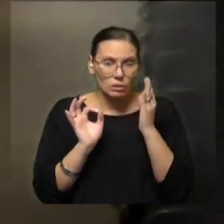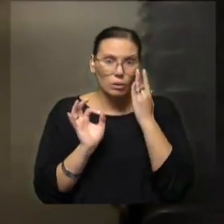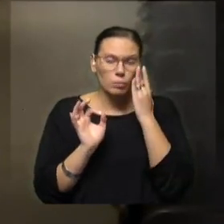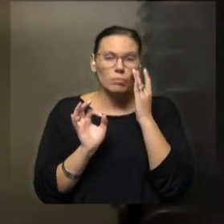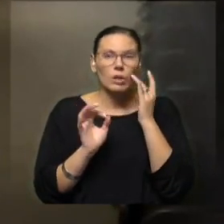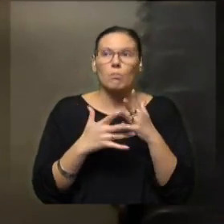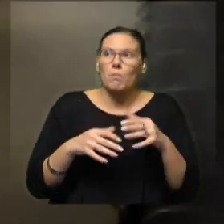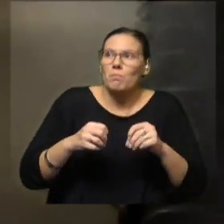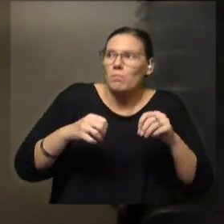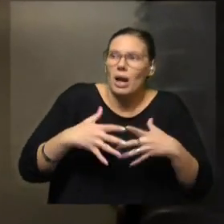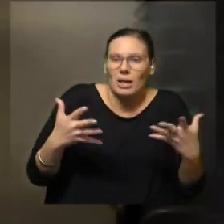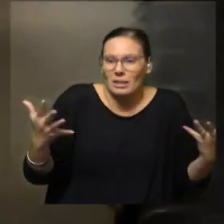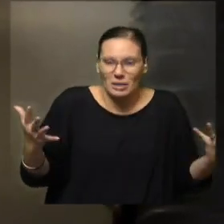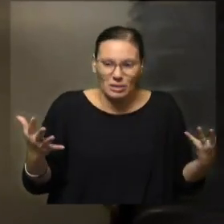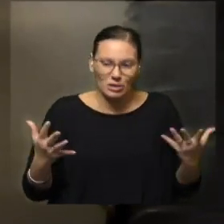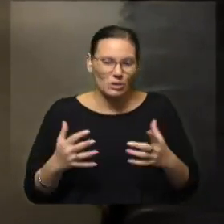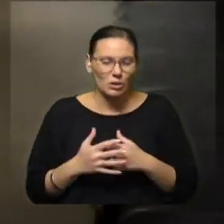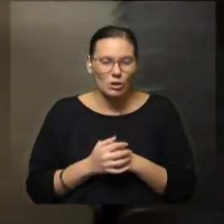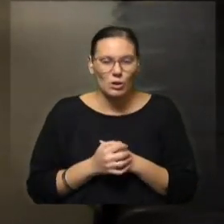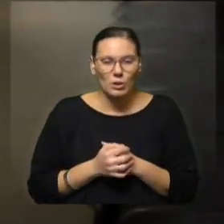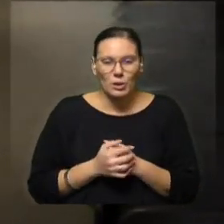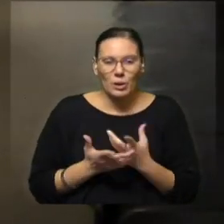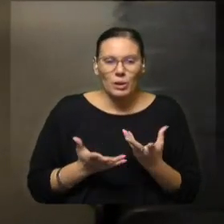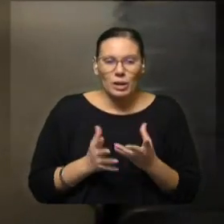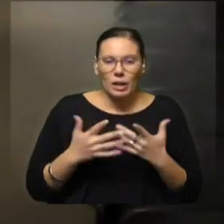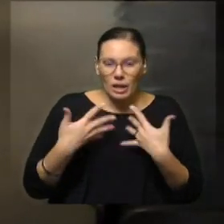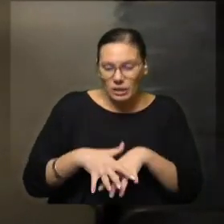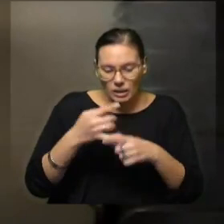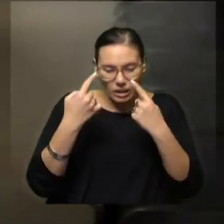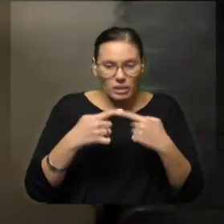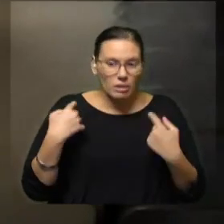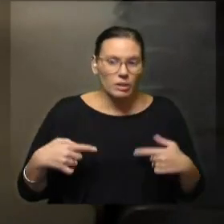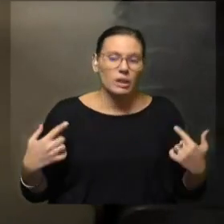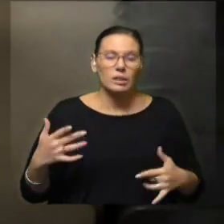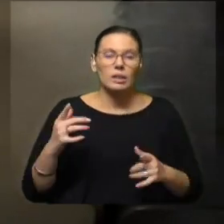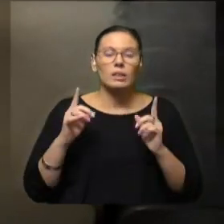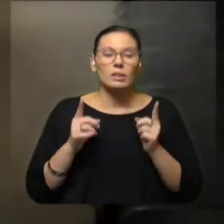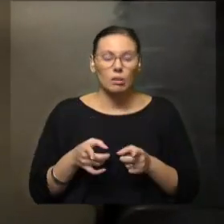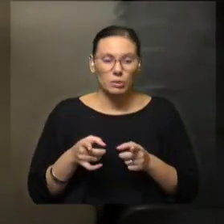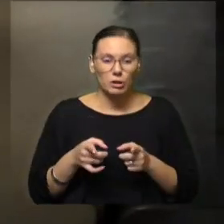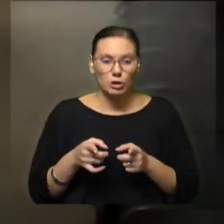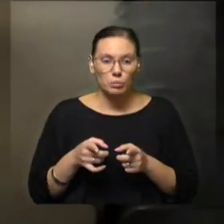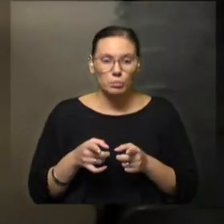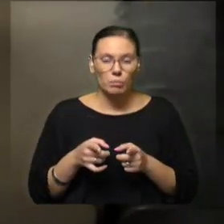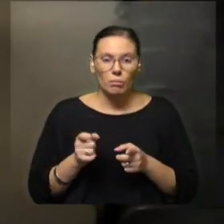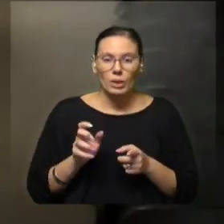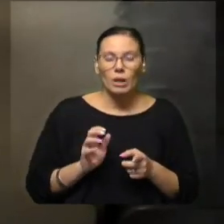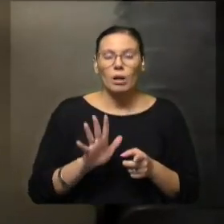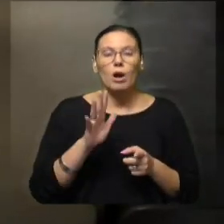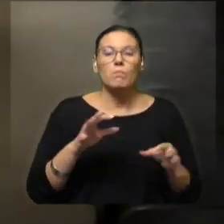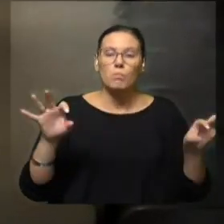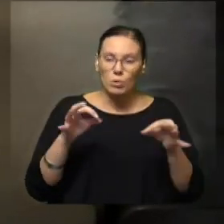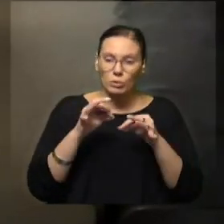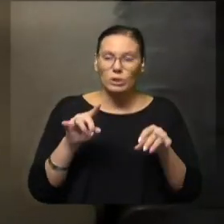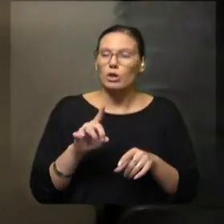No sé, me da como para decirle así, como bien, que integra pila de disciplinas. También el tipo, el estilo de música